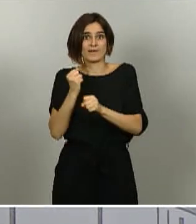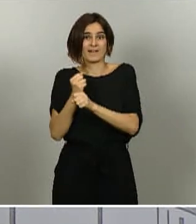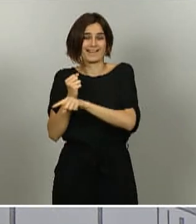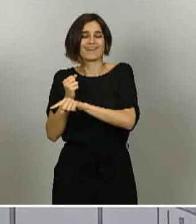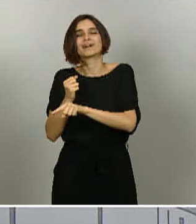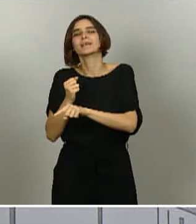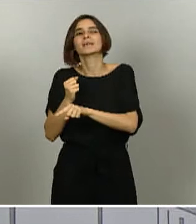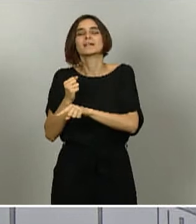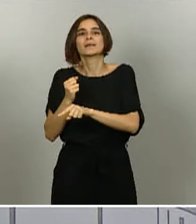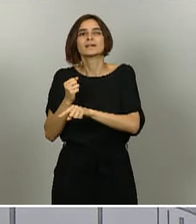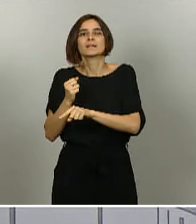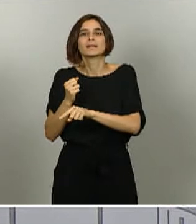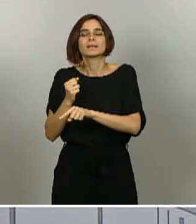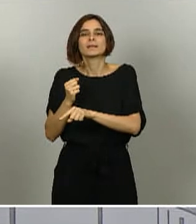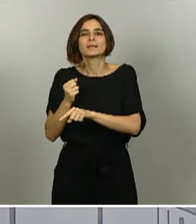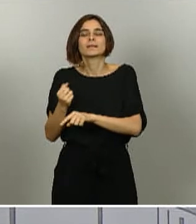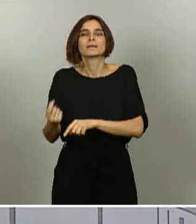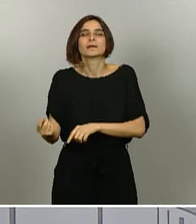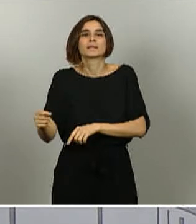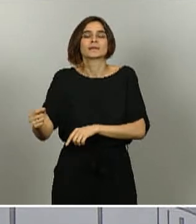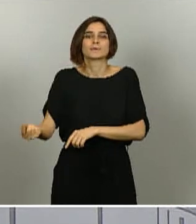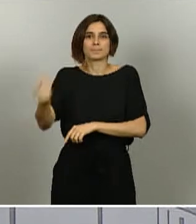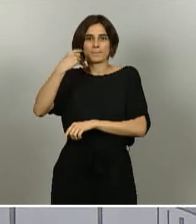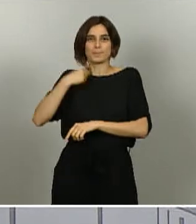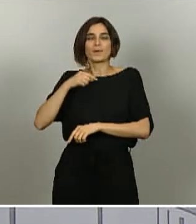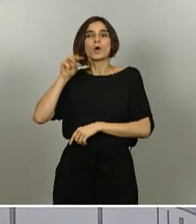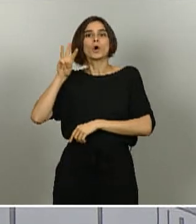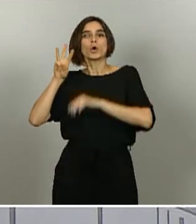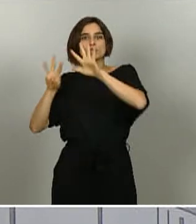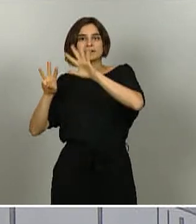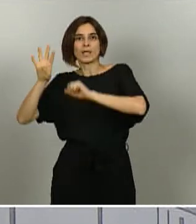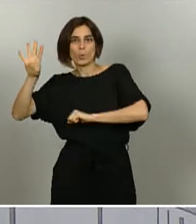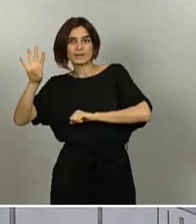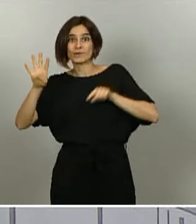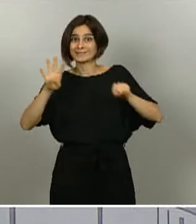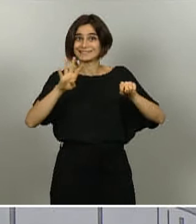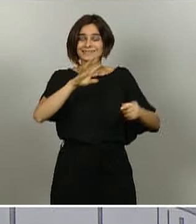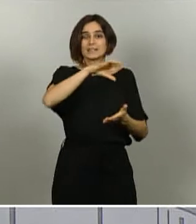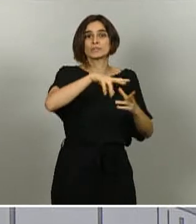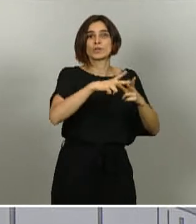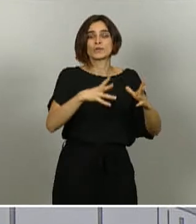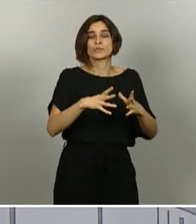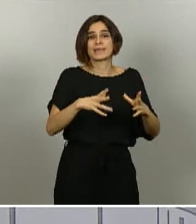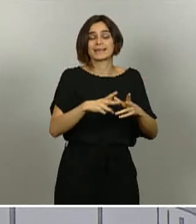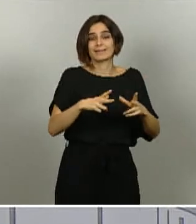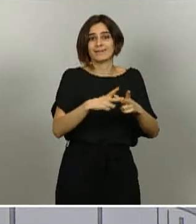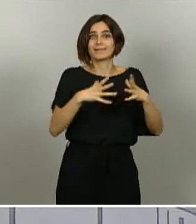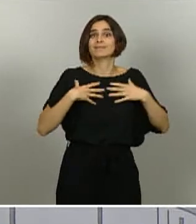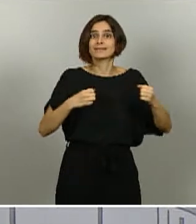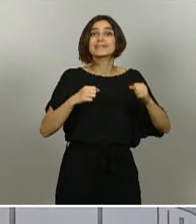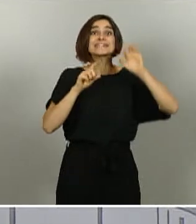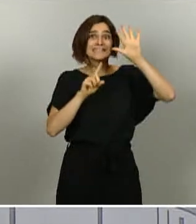infectado 84 y los que trabajan en sociosanitarios 63 se han infectado en su centro de trabajo